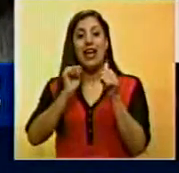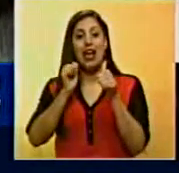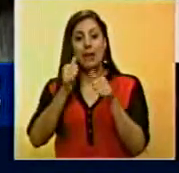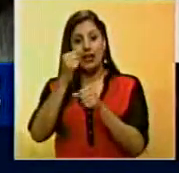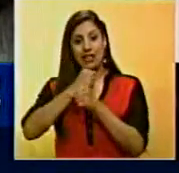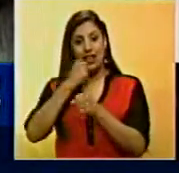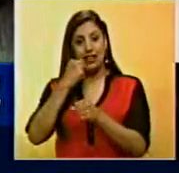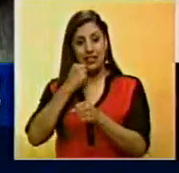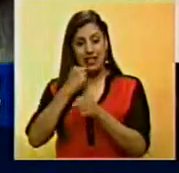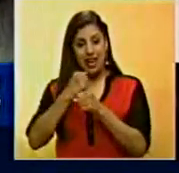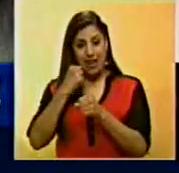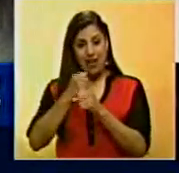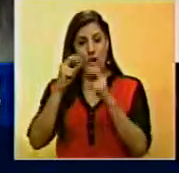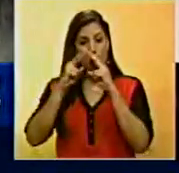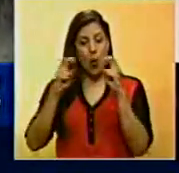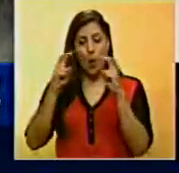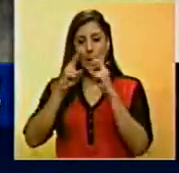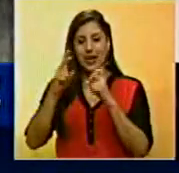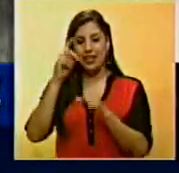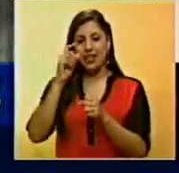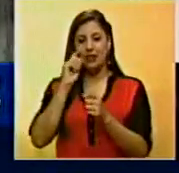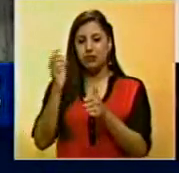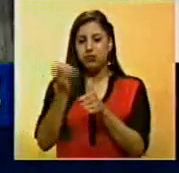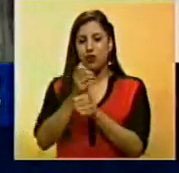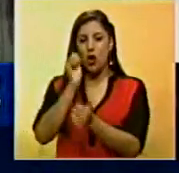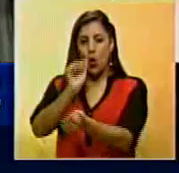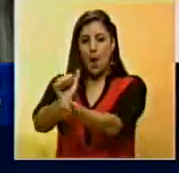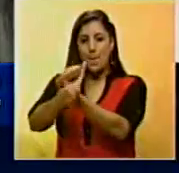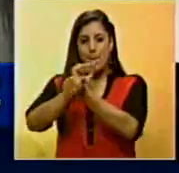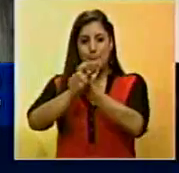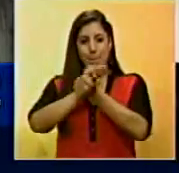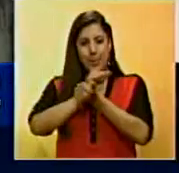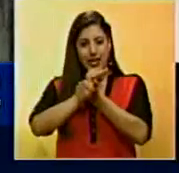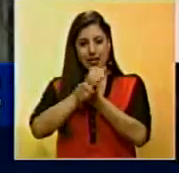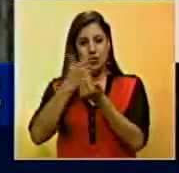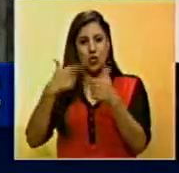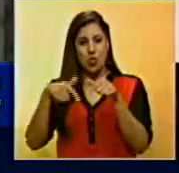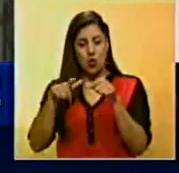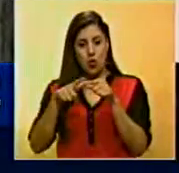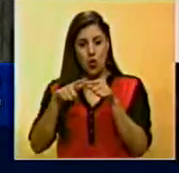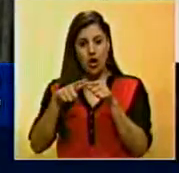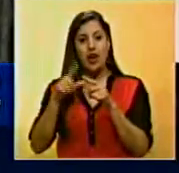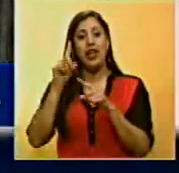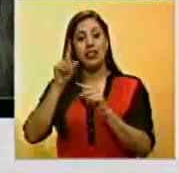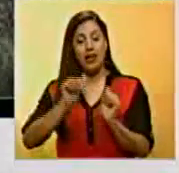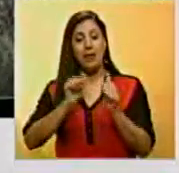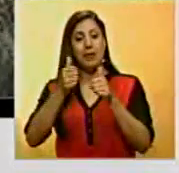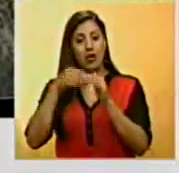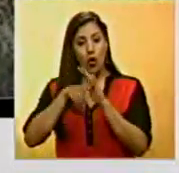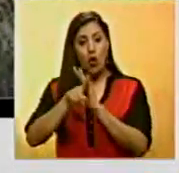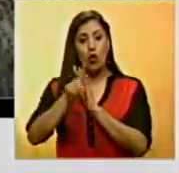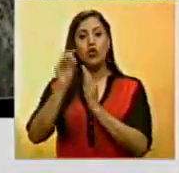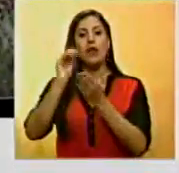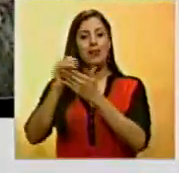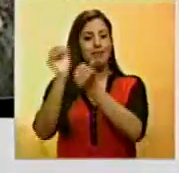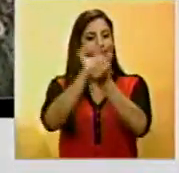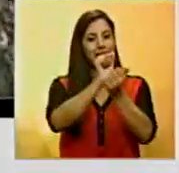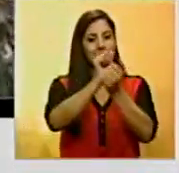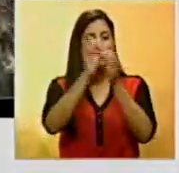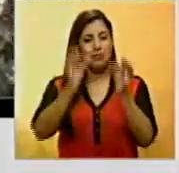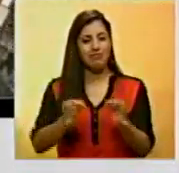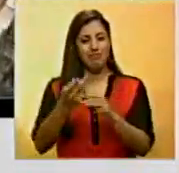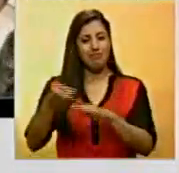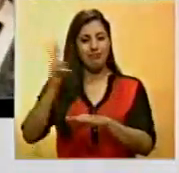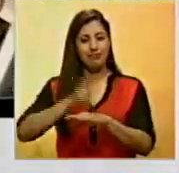las operaciones de rastreo para ubicar y detener al líder del Cartel De Sinaloa y de su reingreso al penal de máxima